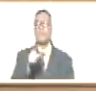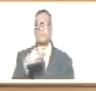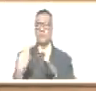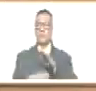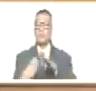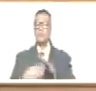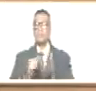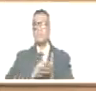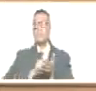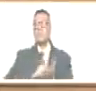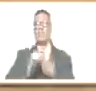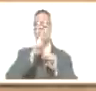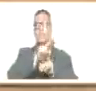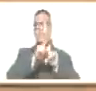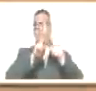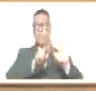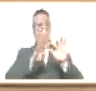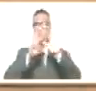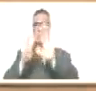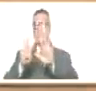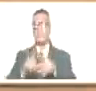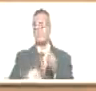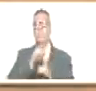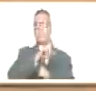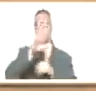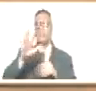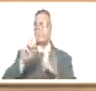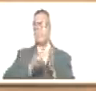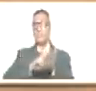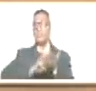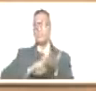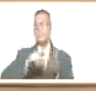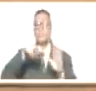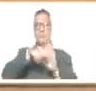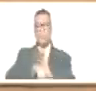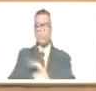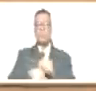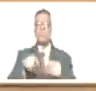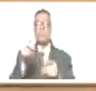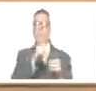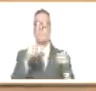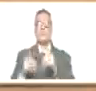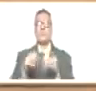79, 25 del Reglamento Interior y de Debate, del artículo